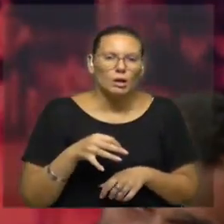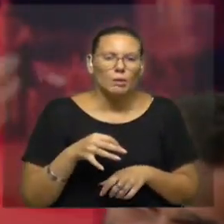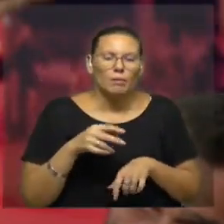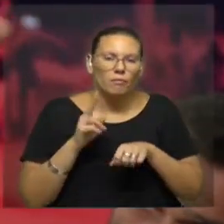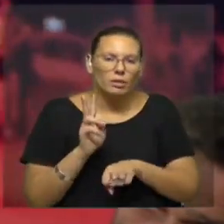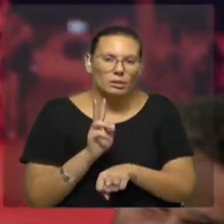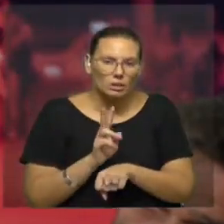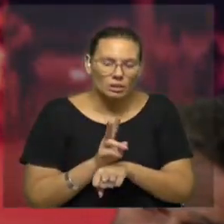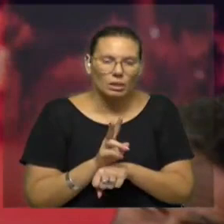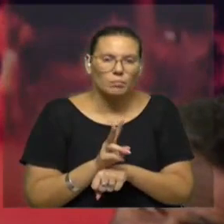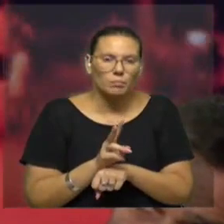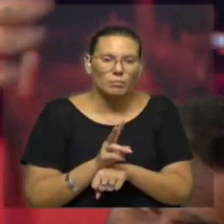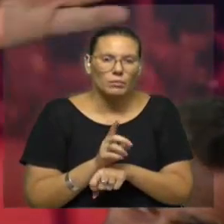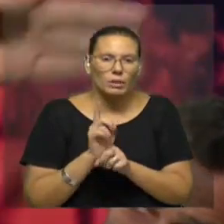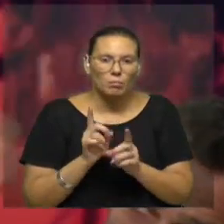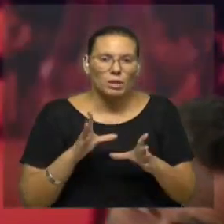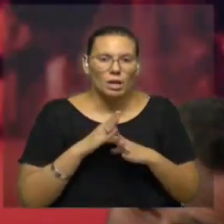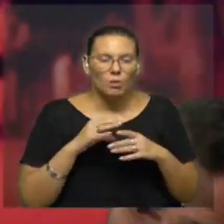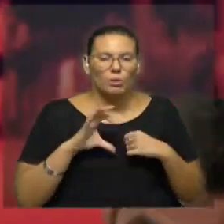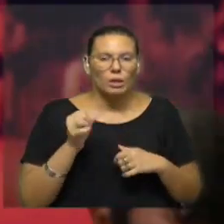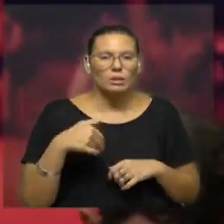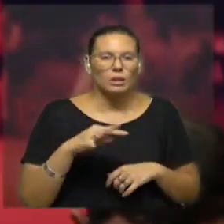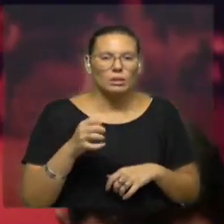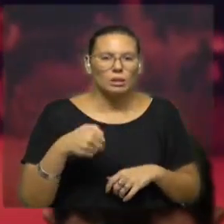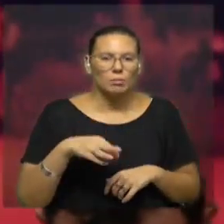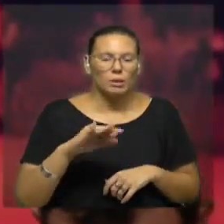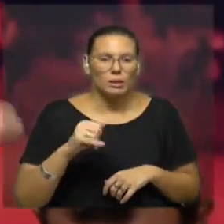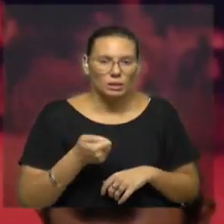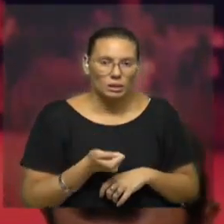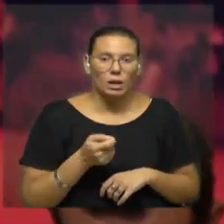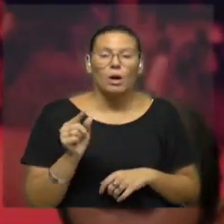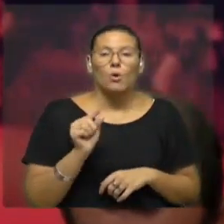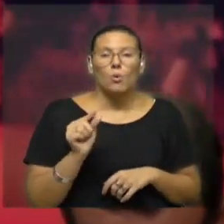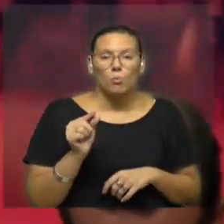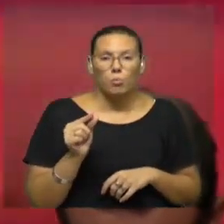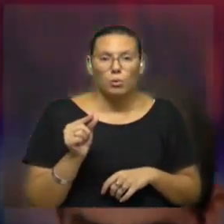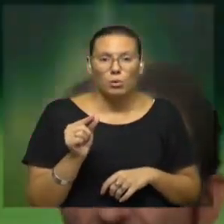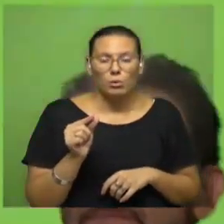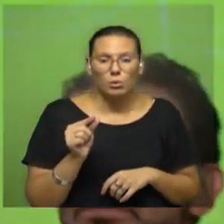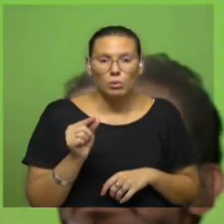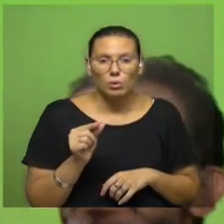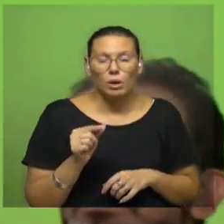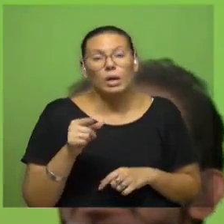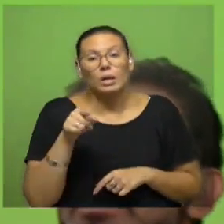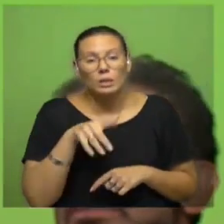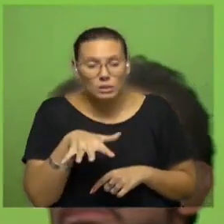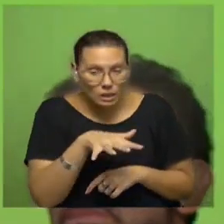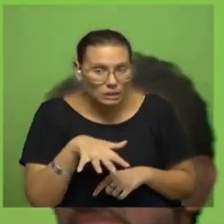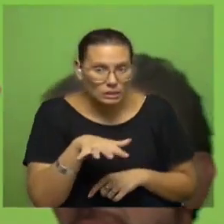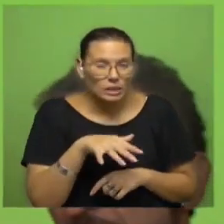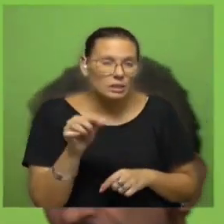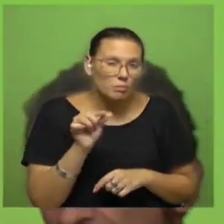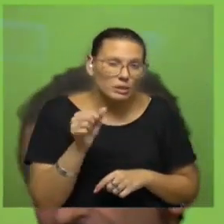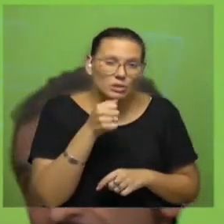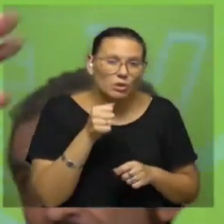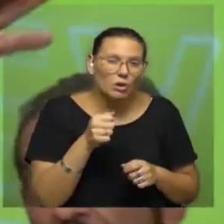Boyan, nos llevó también a la Escuela Santa María, estuvimos ahí. Y bueno, un poco inspirado en Quilapayú, en su obra, ese pedacito de